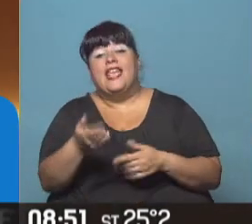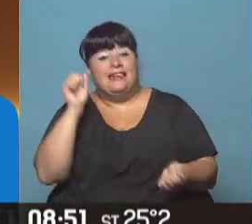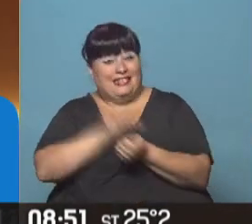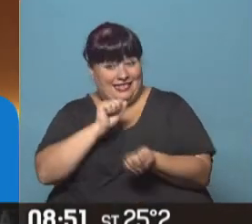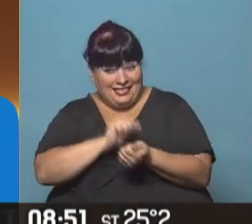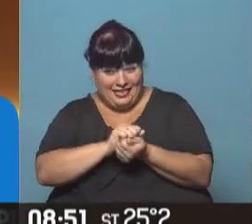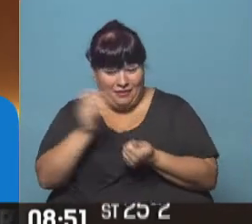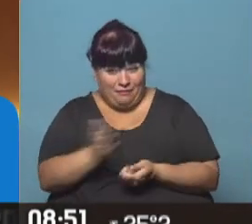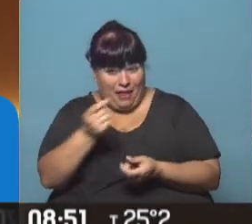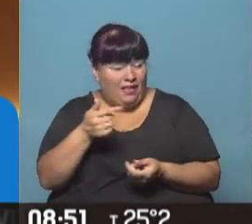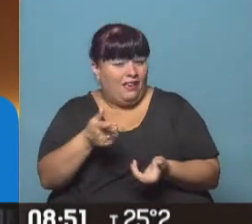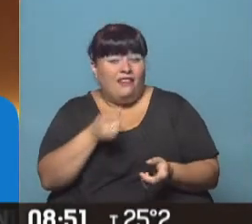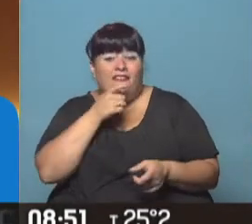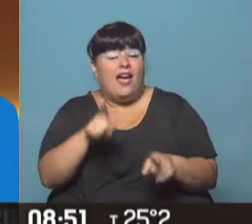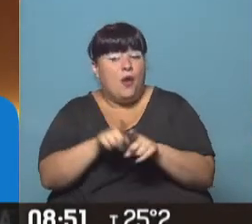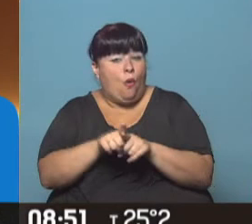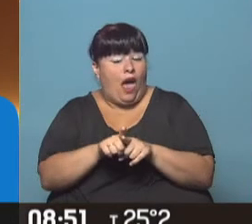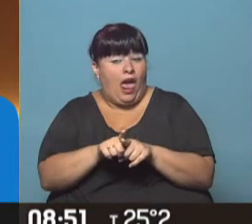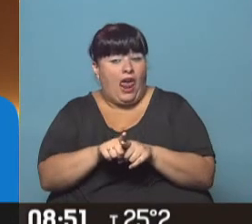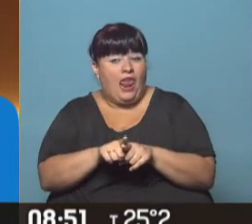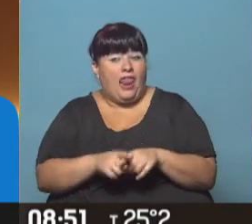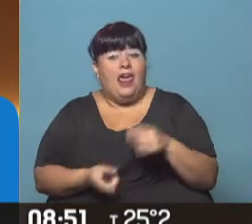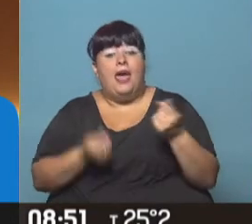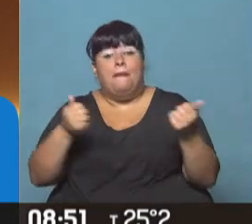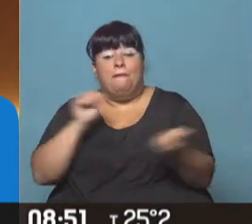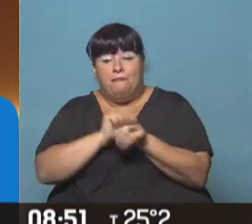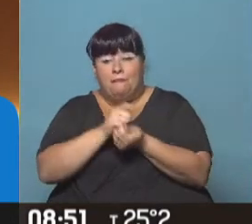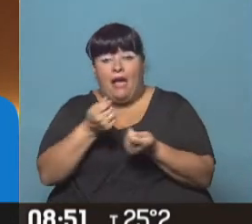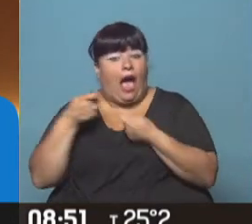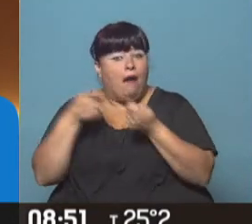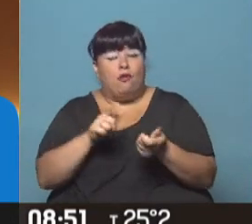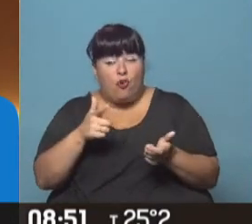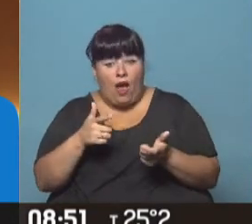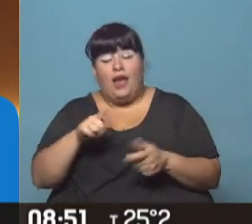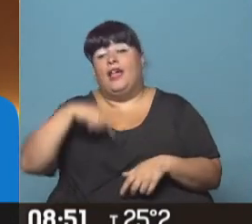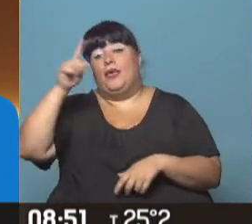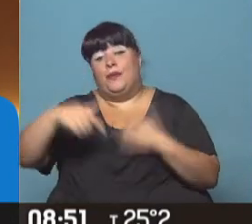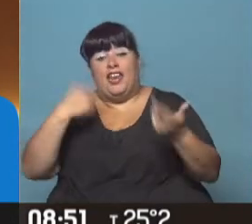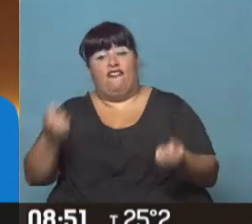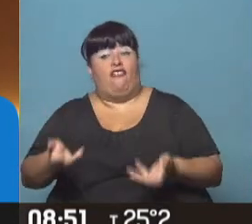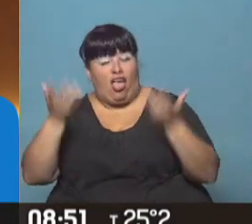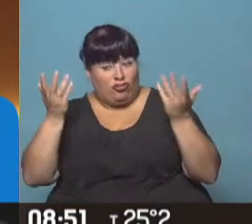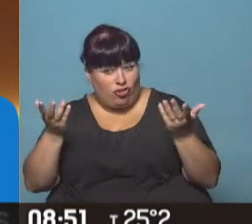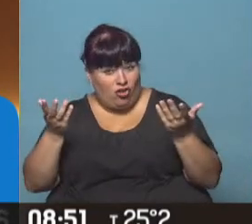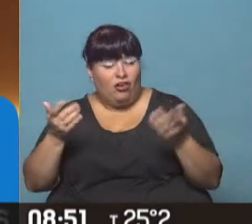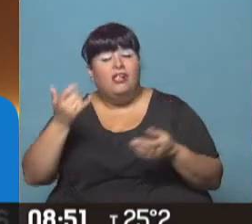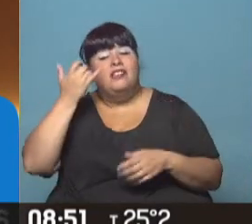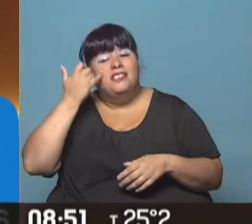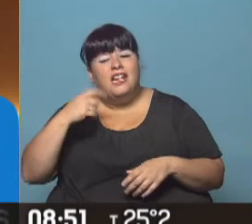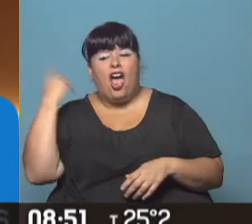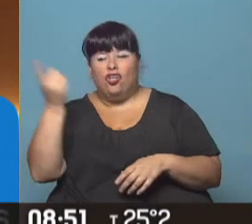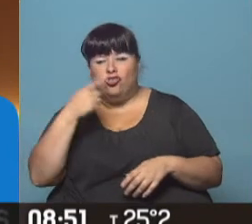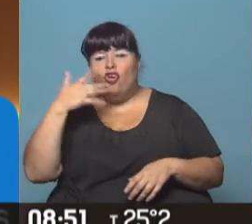a la maquinita, es tan simple que crear dinero sin respaldo que genera el proceso inflacionario. Ya lo entendió